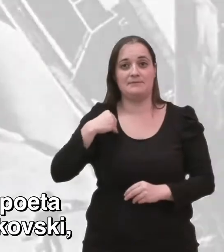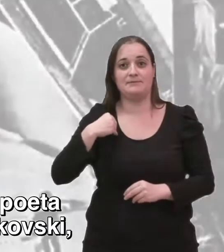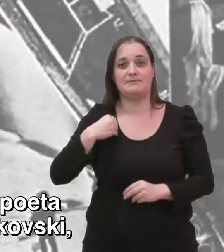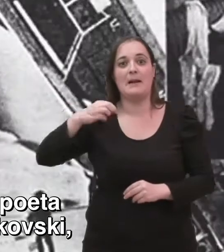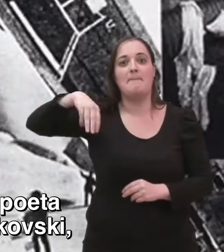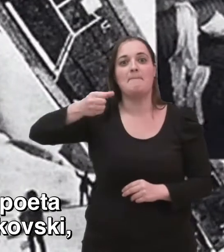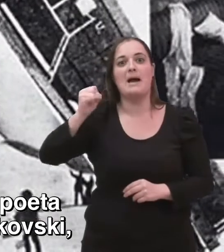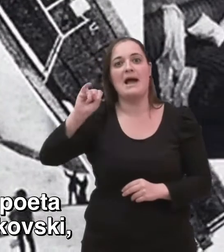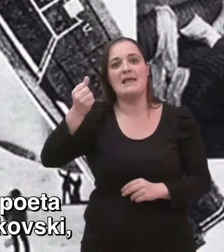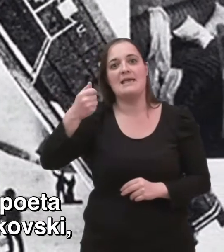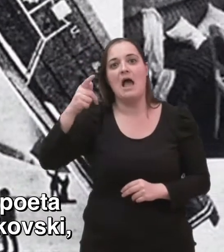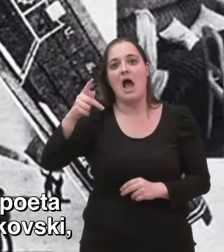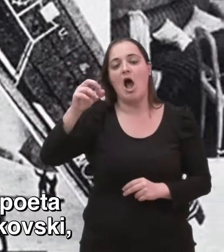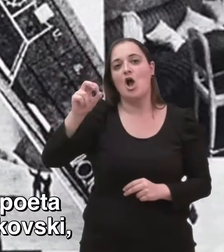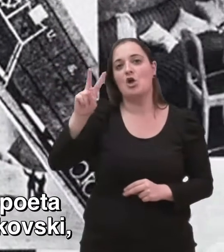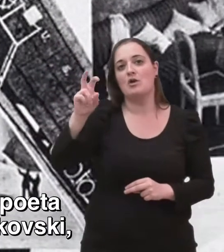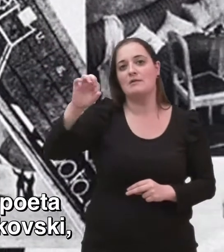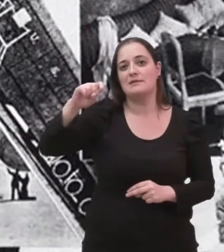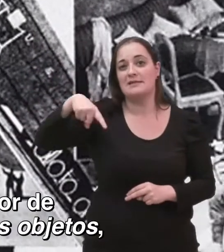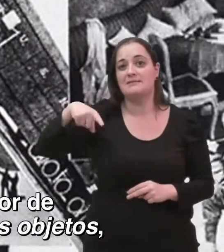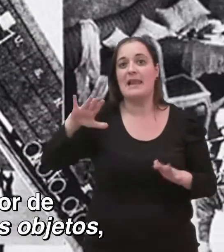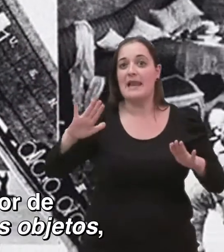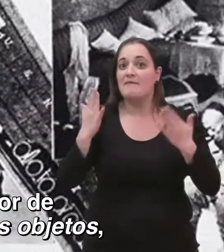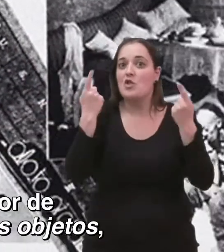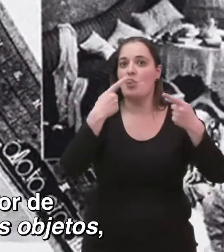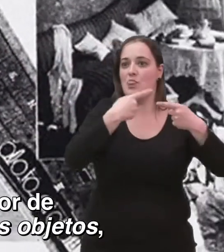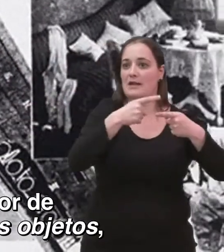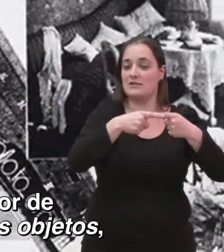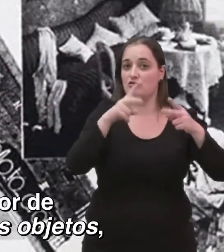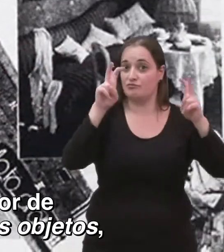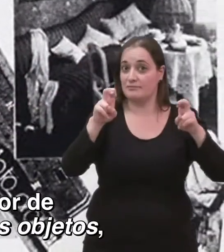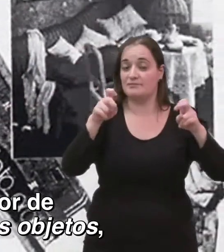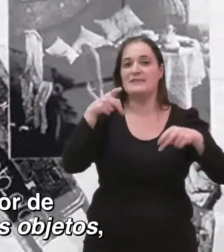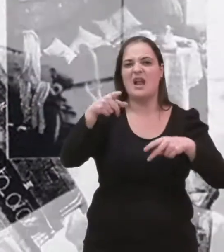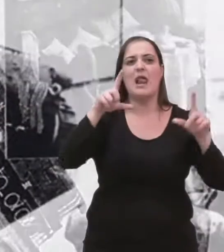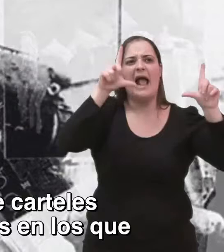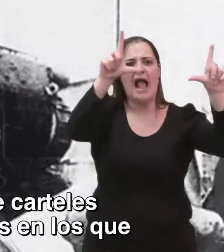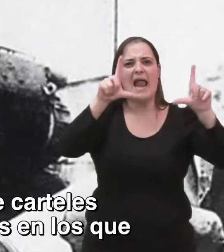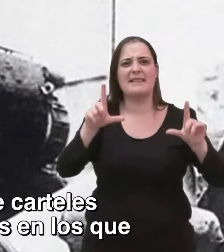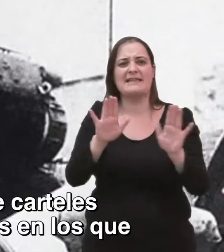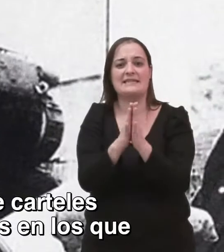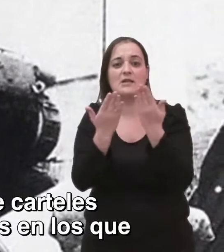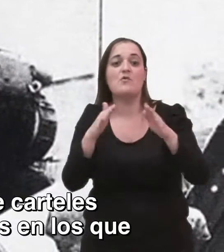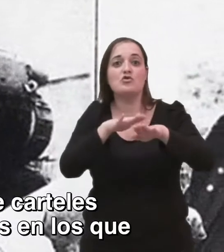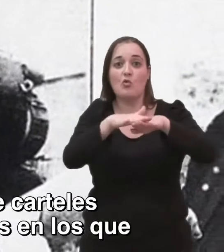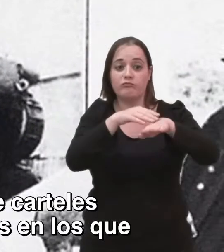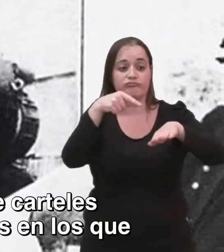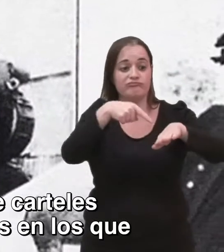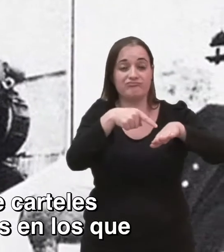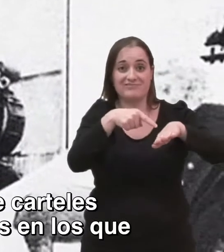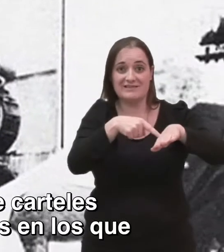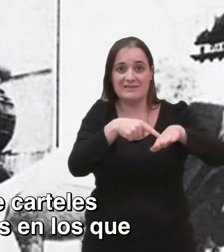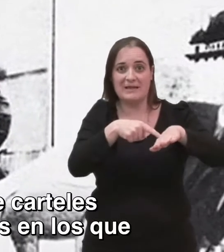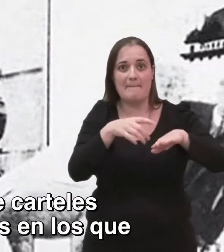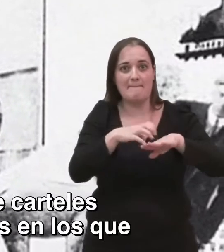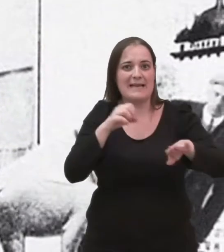Junto con el poeta Vladimir Mayakovsky, el genial autor de La rebelión de los objetos, creó un sinfín de carteles y cubiertas